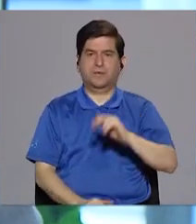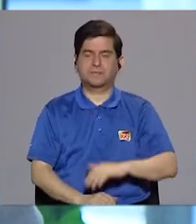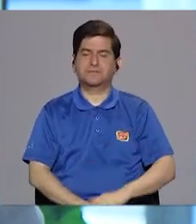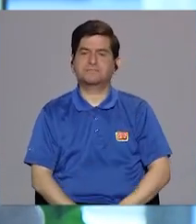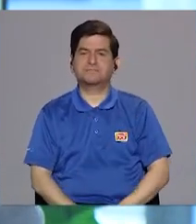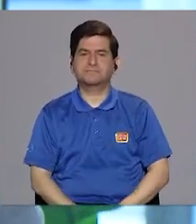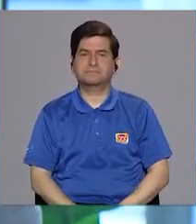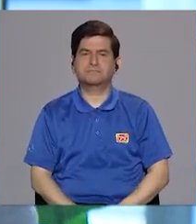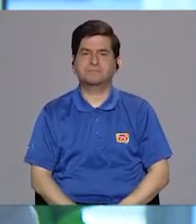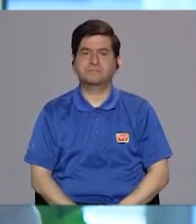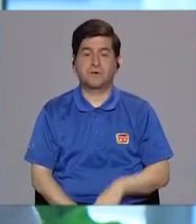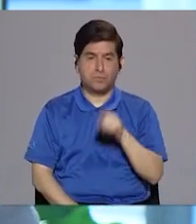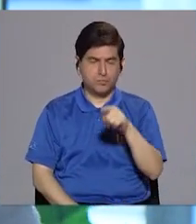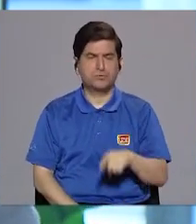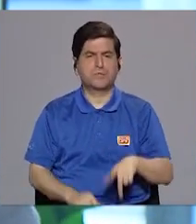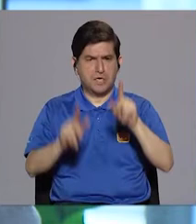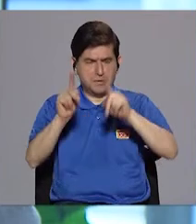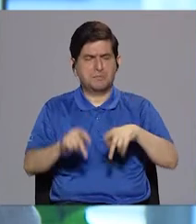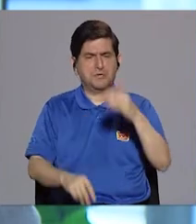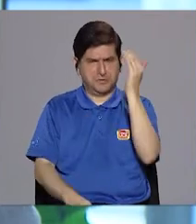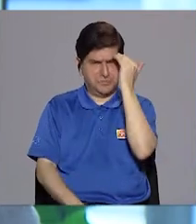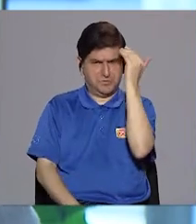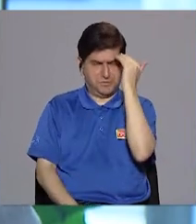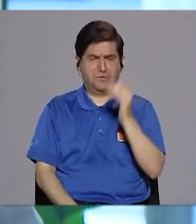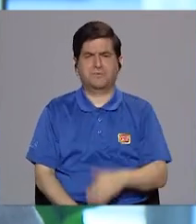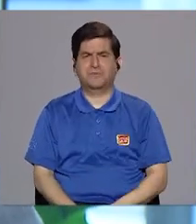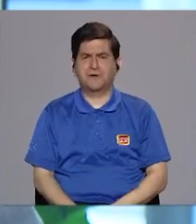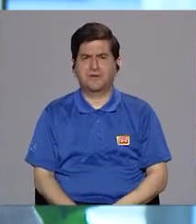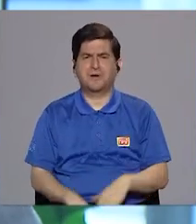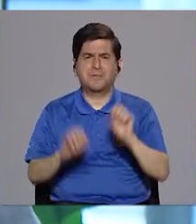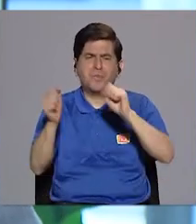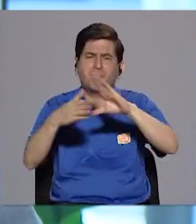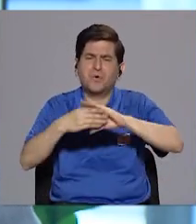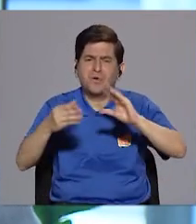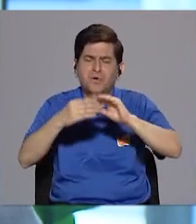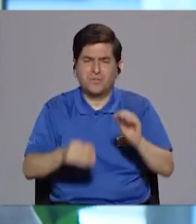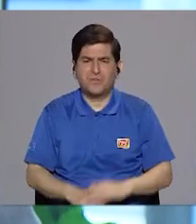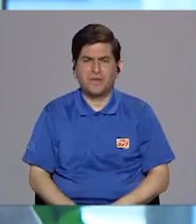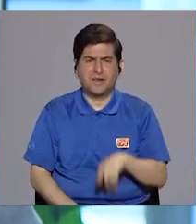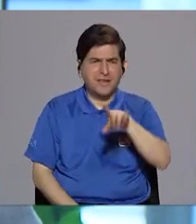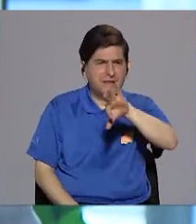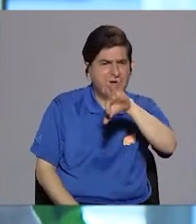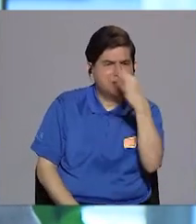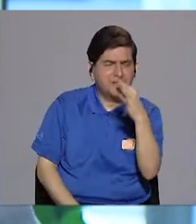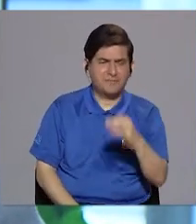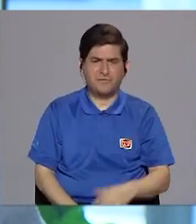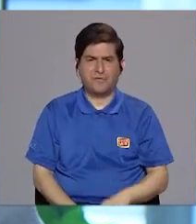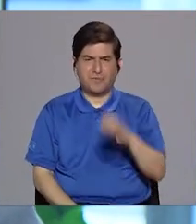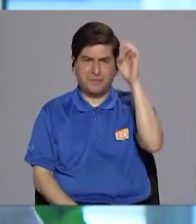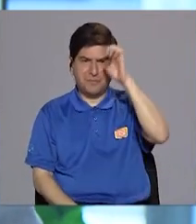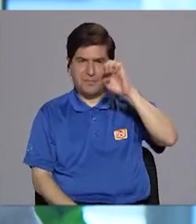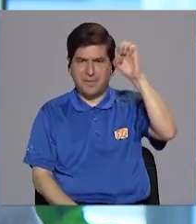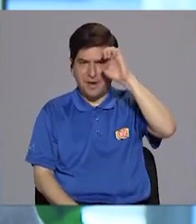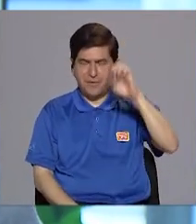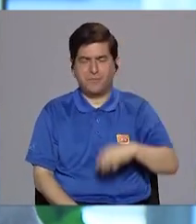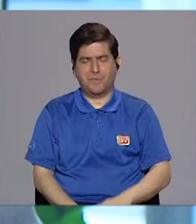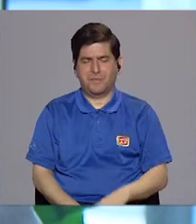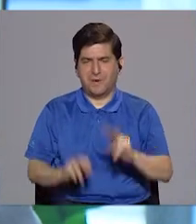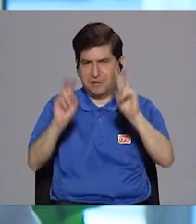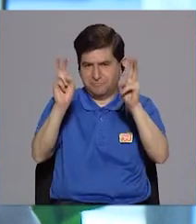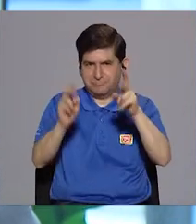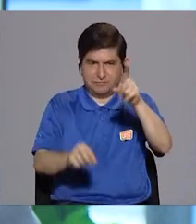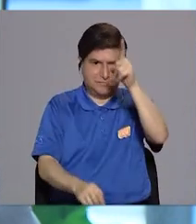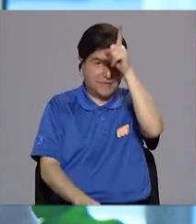que como voz autorizada quisiera un poco que me comente cómo esa versión muy de Europa, en el caso